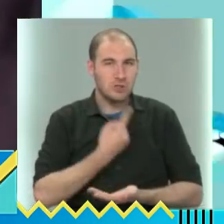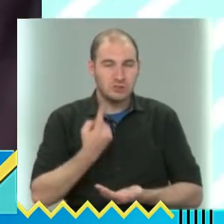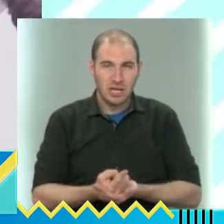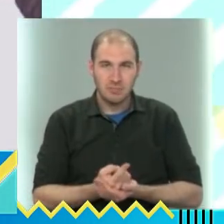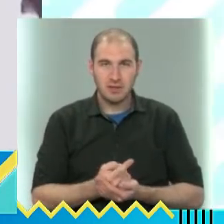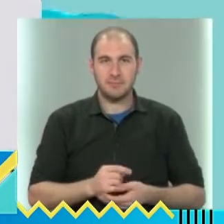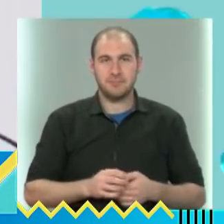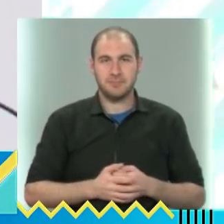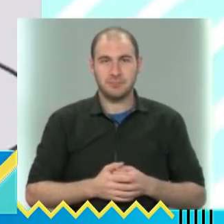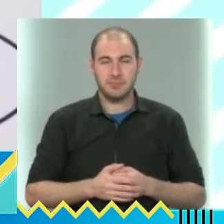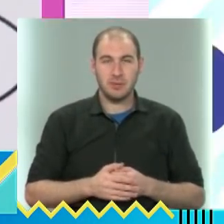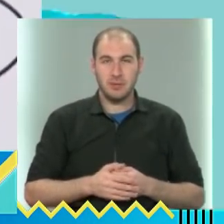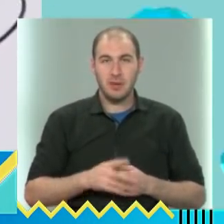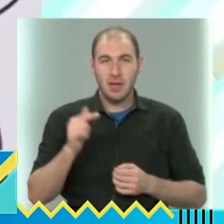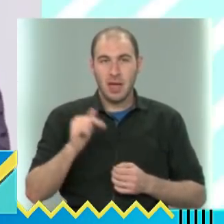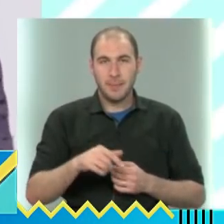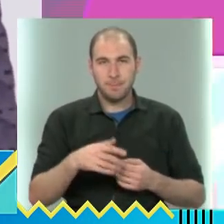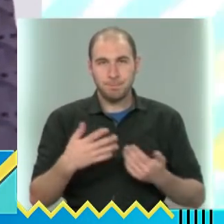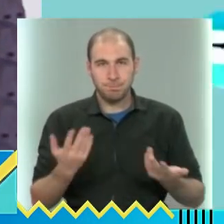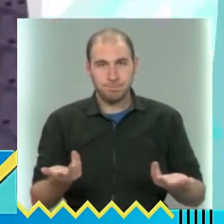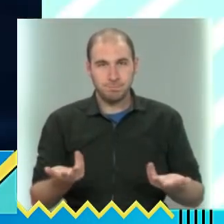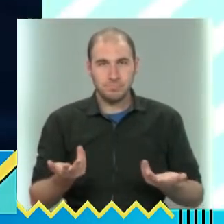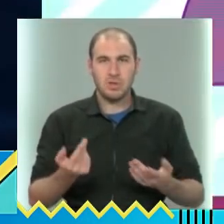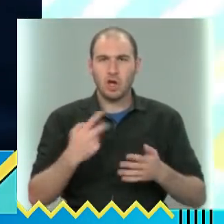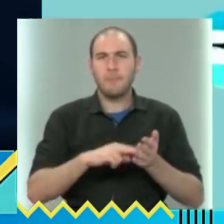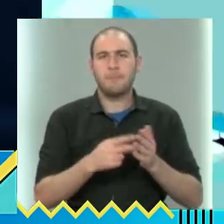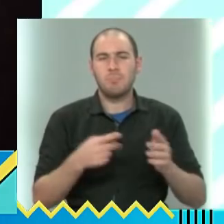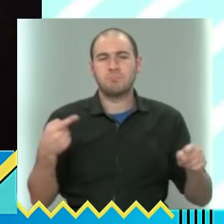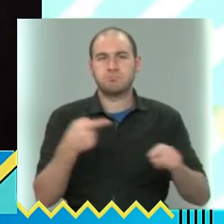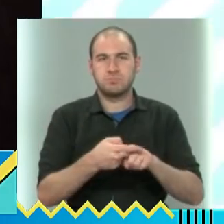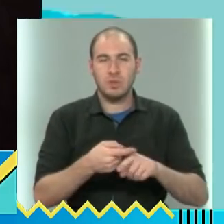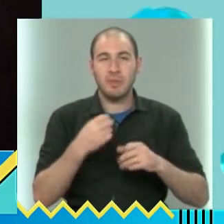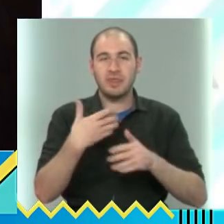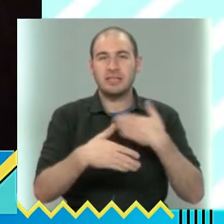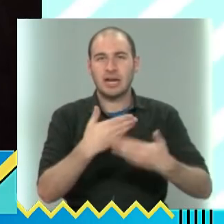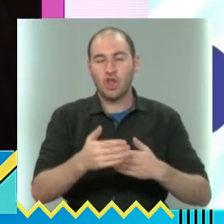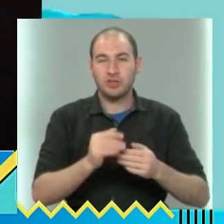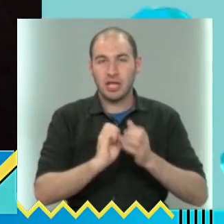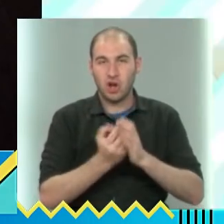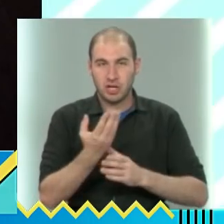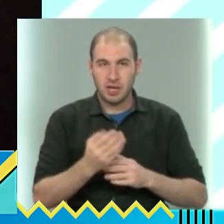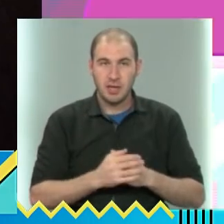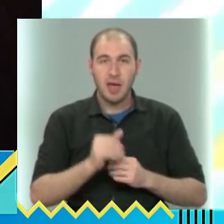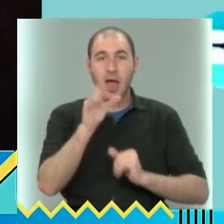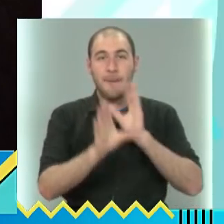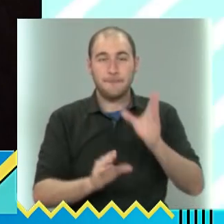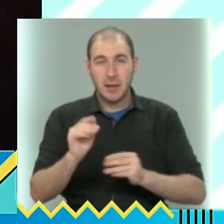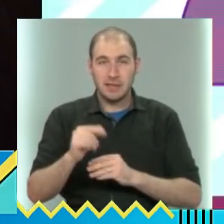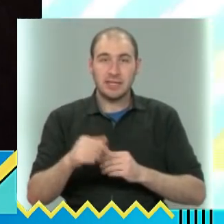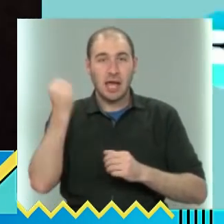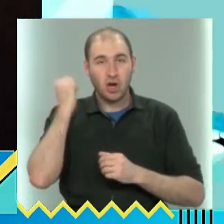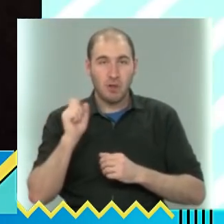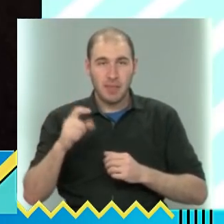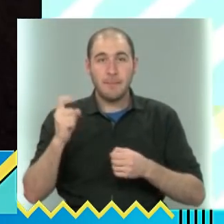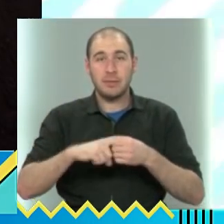es el principal, te diría, perjudicado, digamos, por el desarrollo de esta tecnología? Justamente los países que basan sus economías